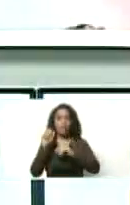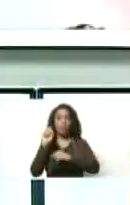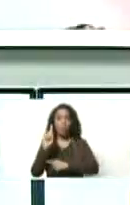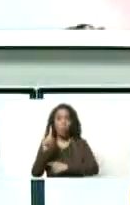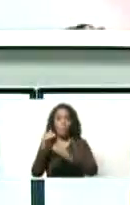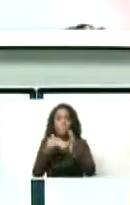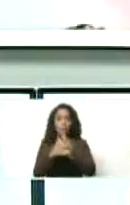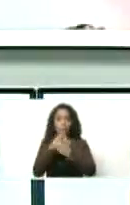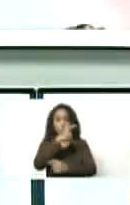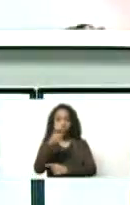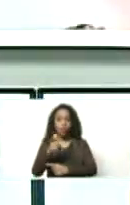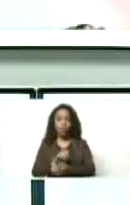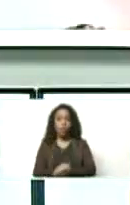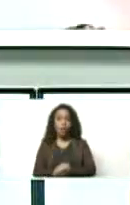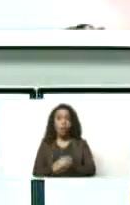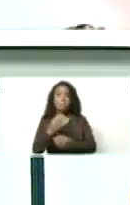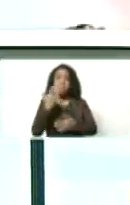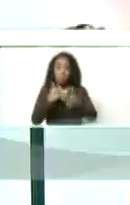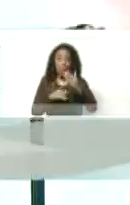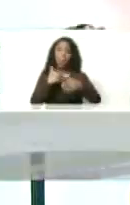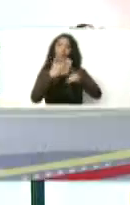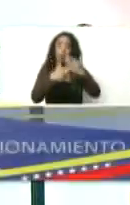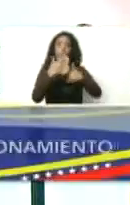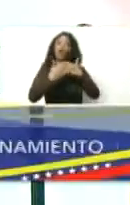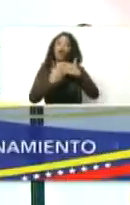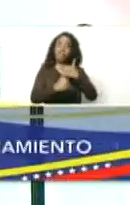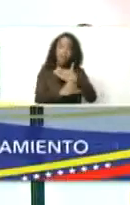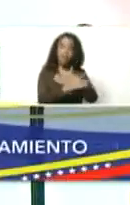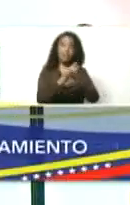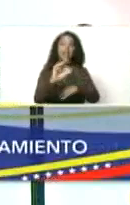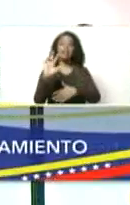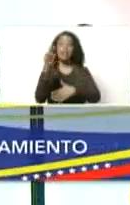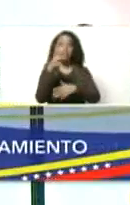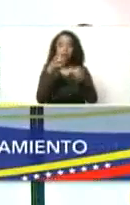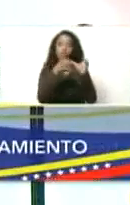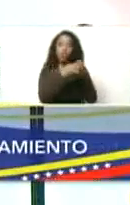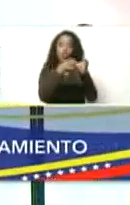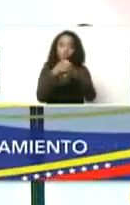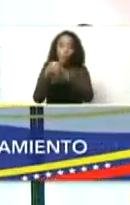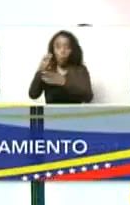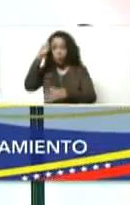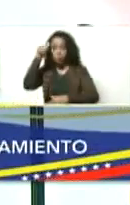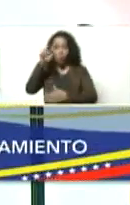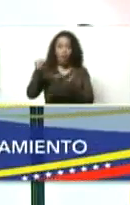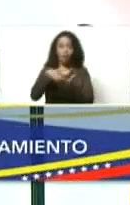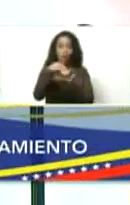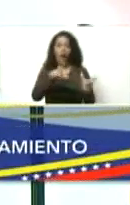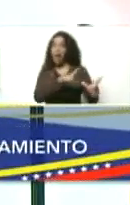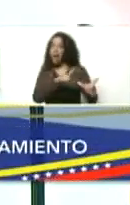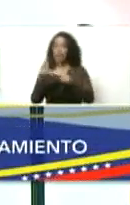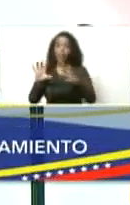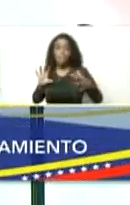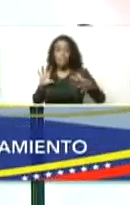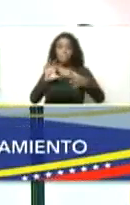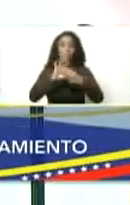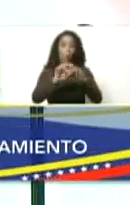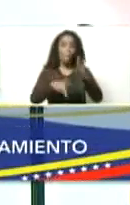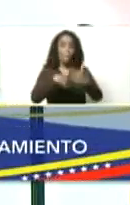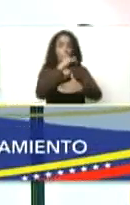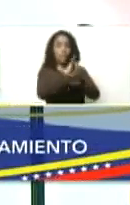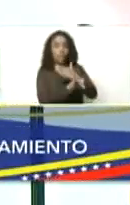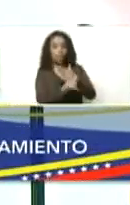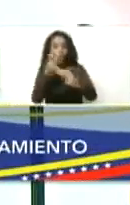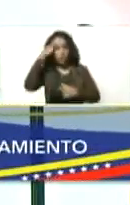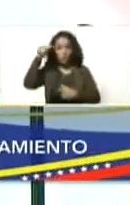vamos avanzando con padres un tercio de la población nacional ya está vinculado a los proyectos de ciudades